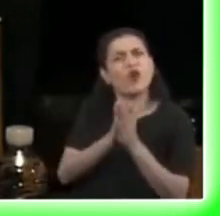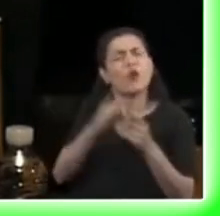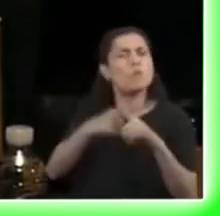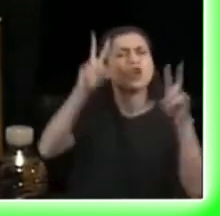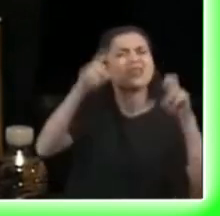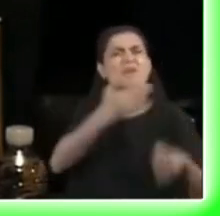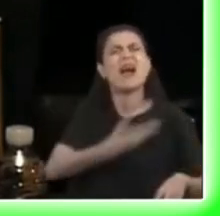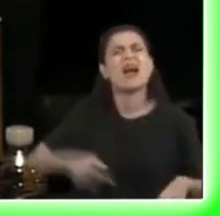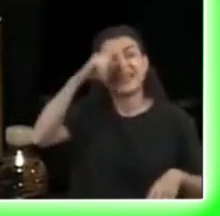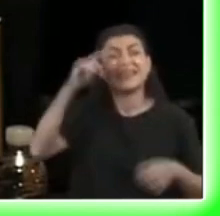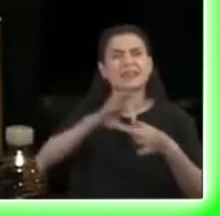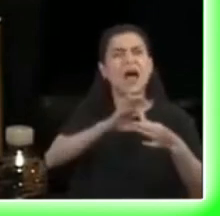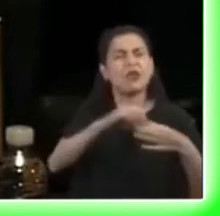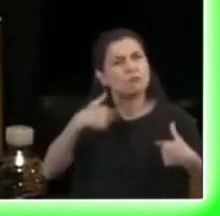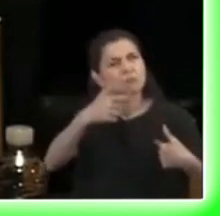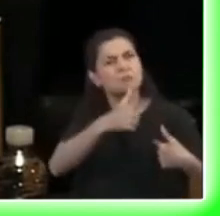había visto que las cosas,